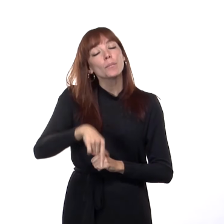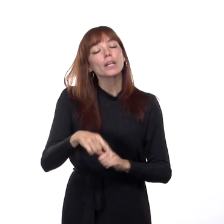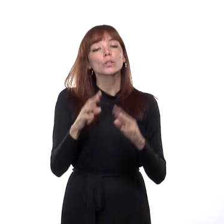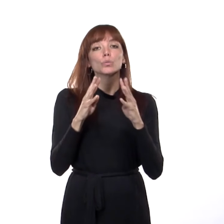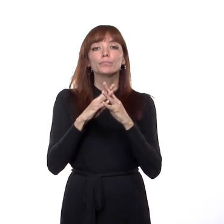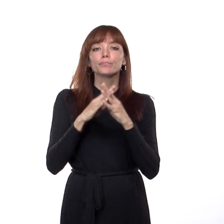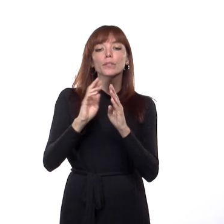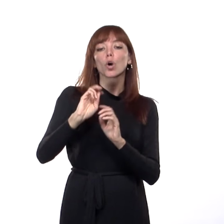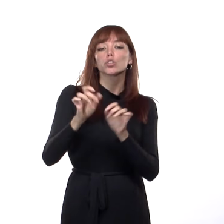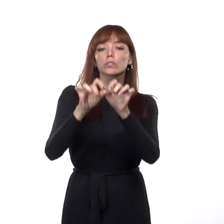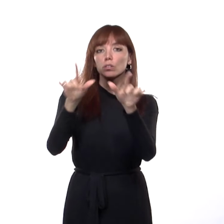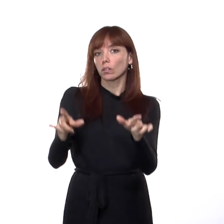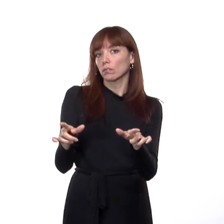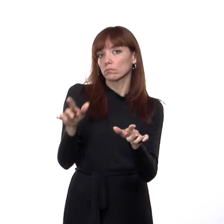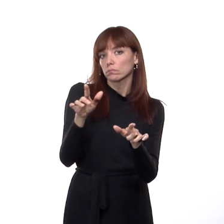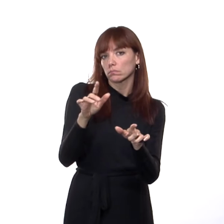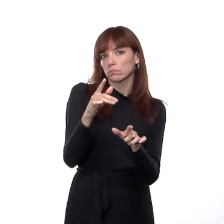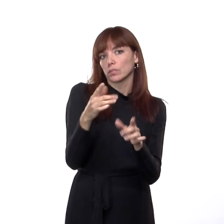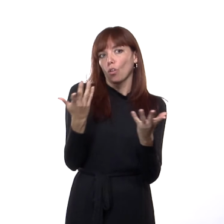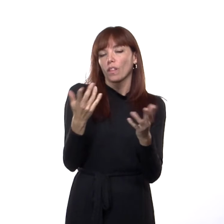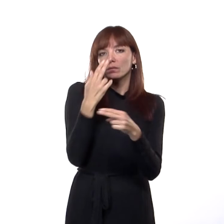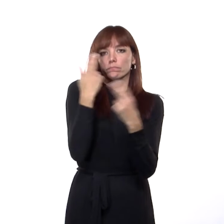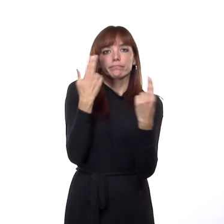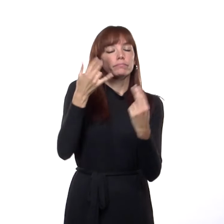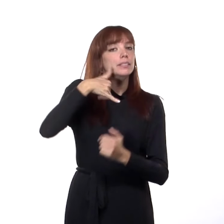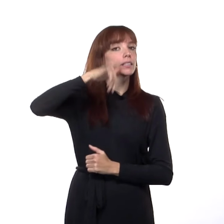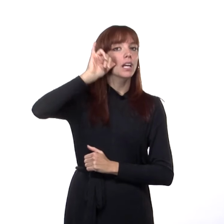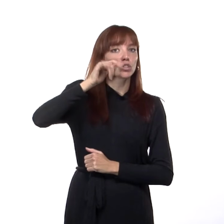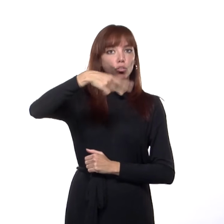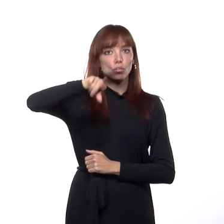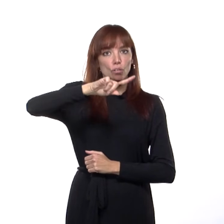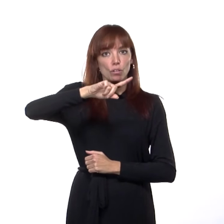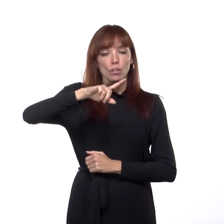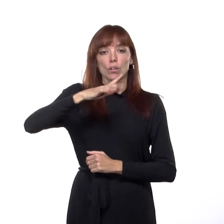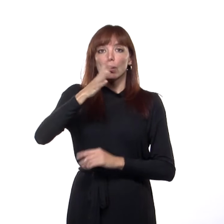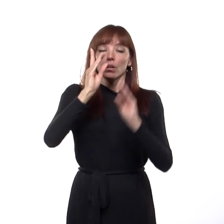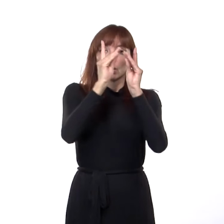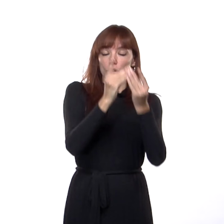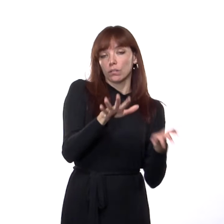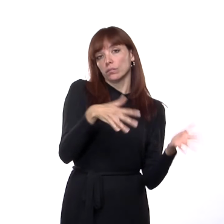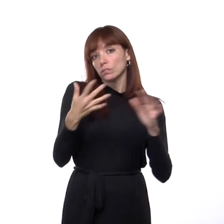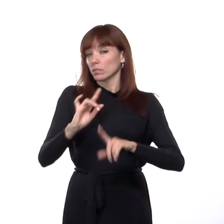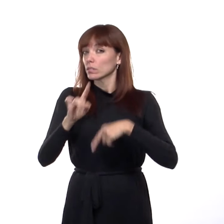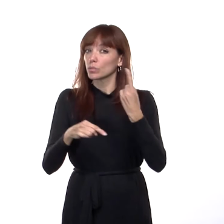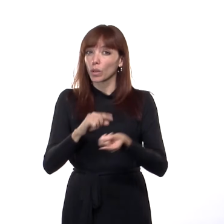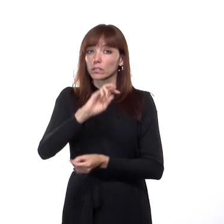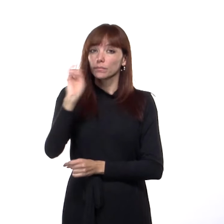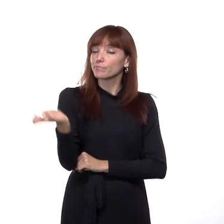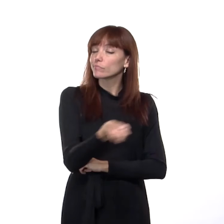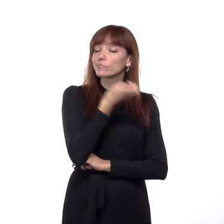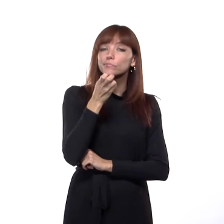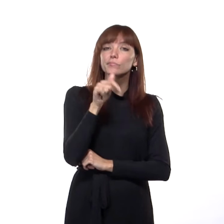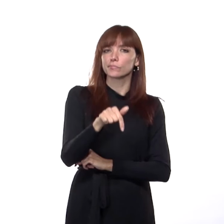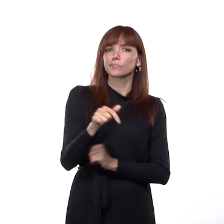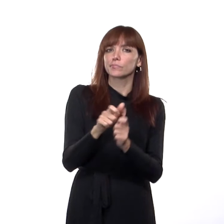para otros estados con lo cual la exposición al riesgo y sobre todo tras la digitalización etcétera y el aumentar la